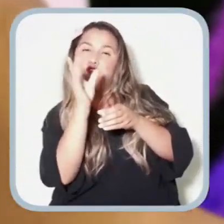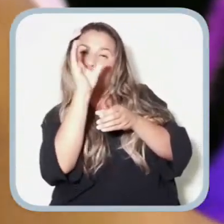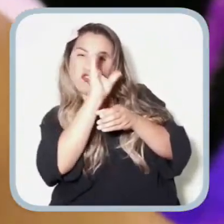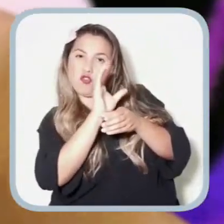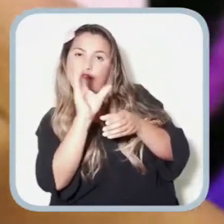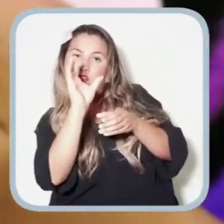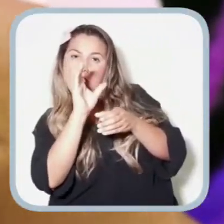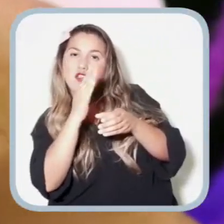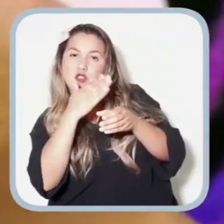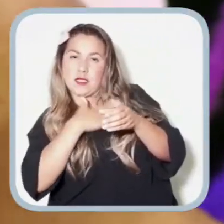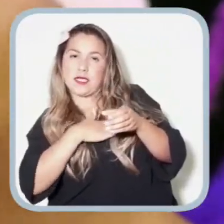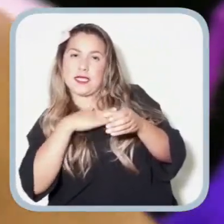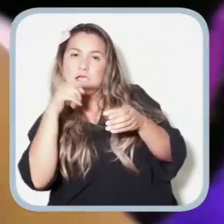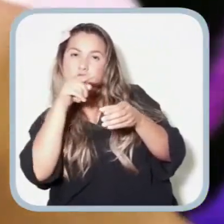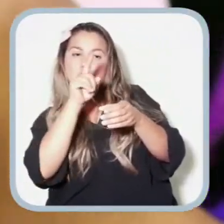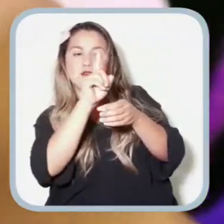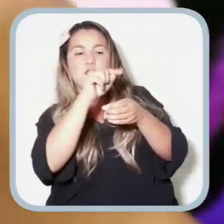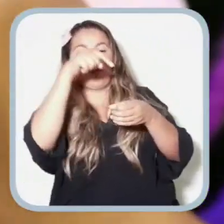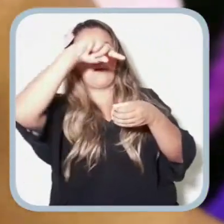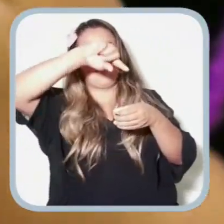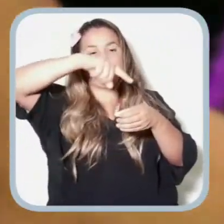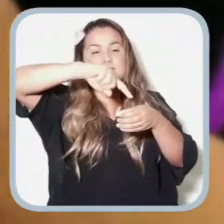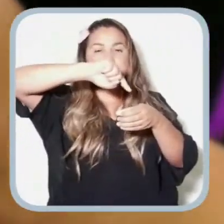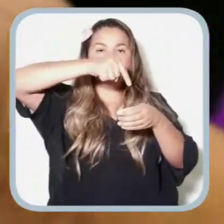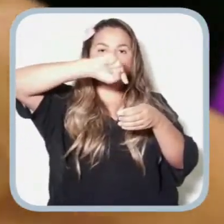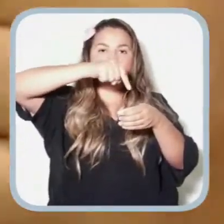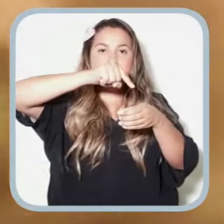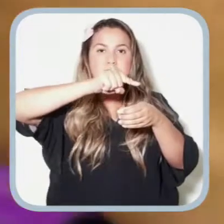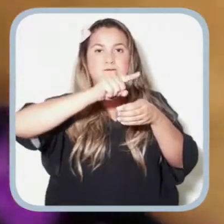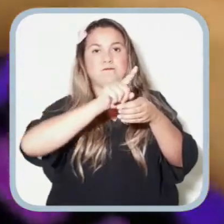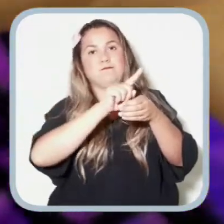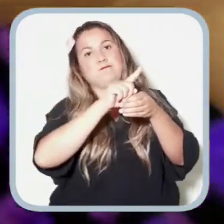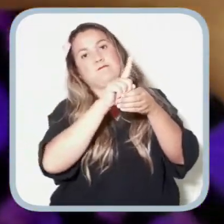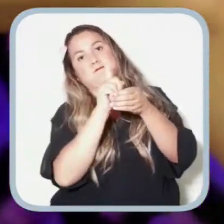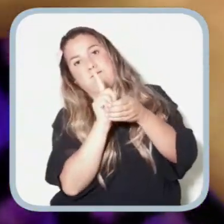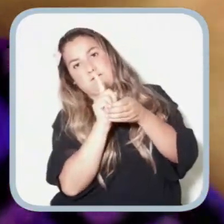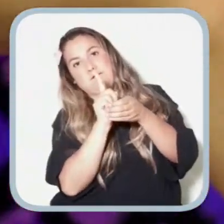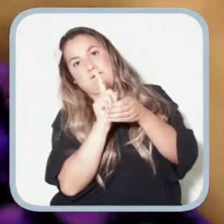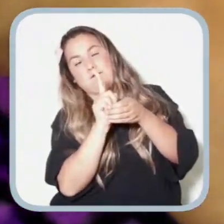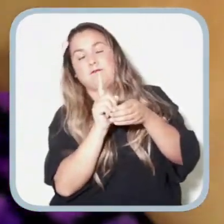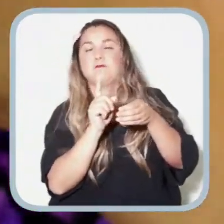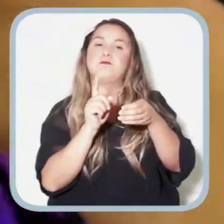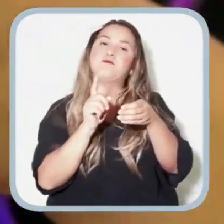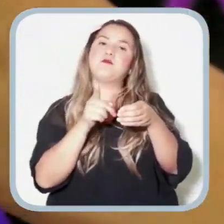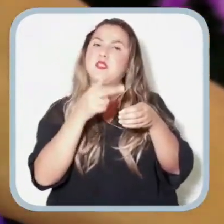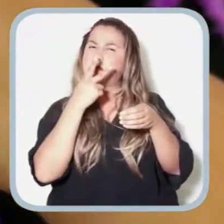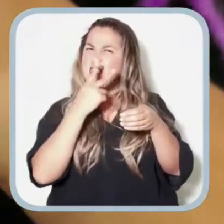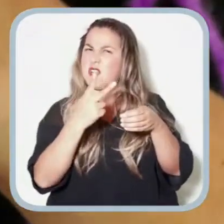buscando que queda así a ver si ahora saben para qué es